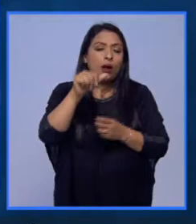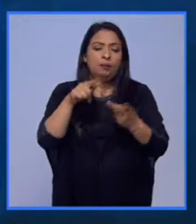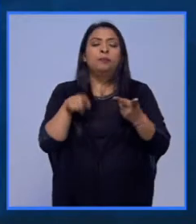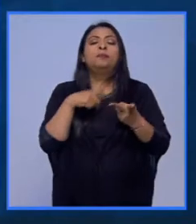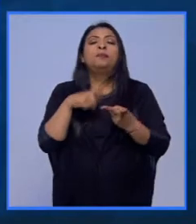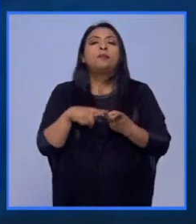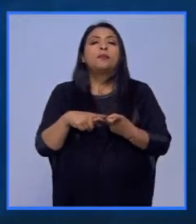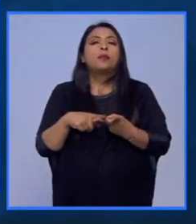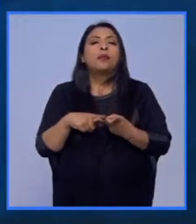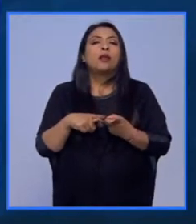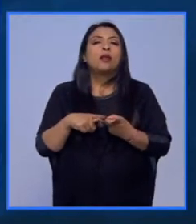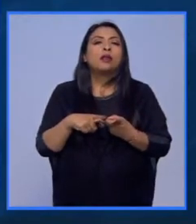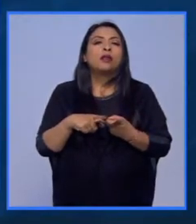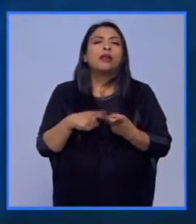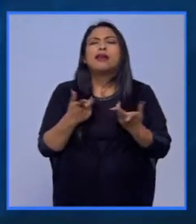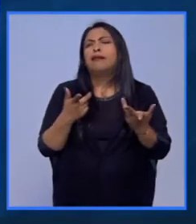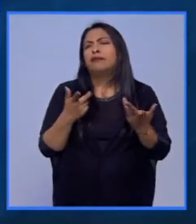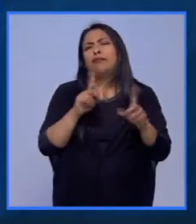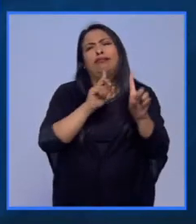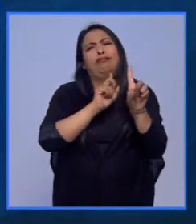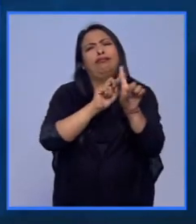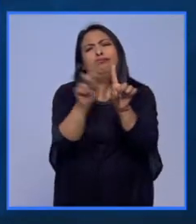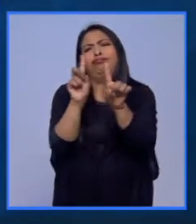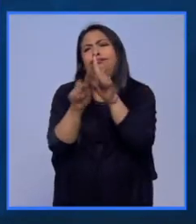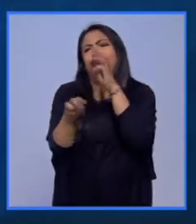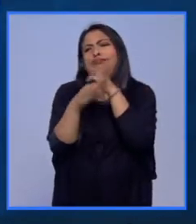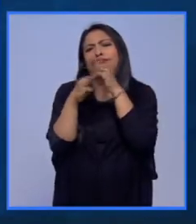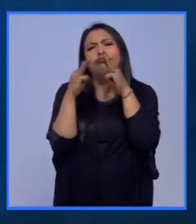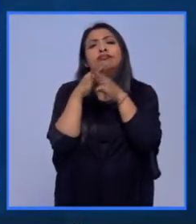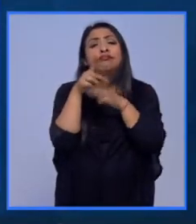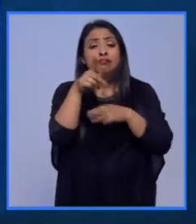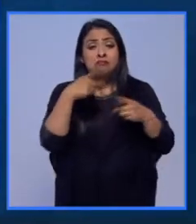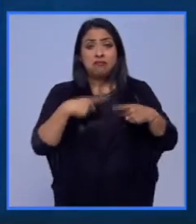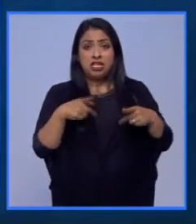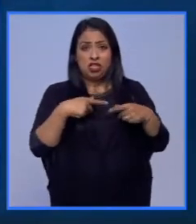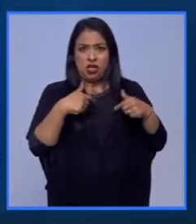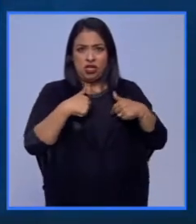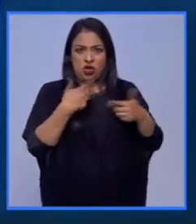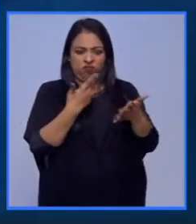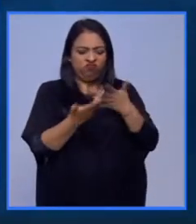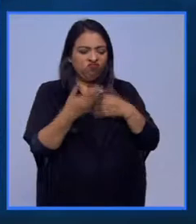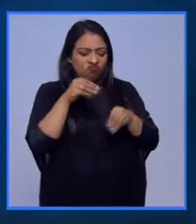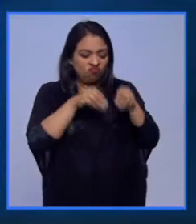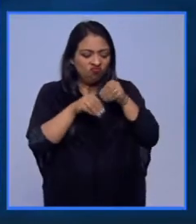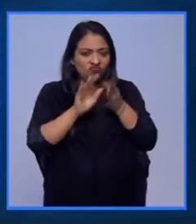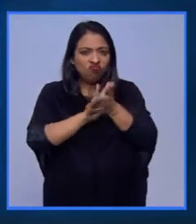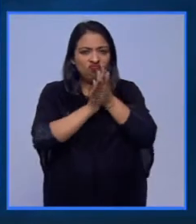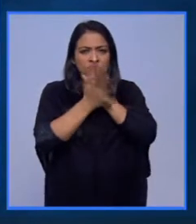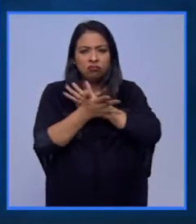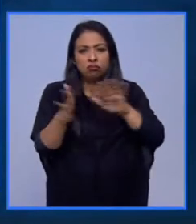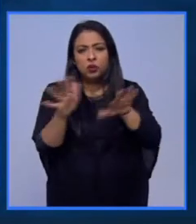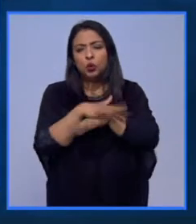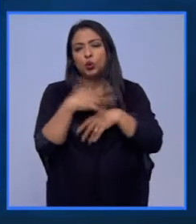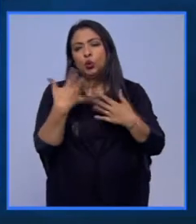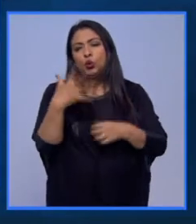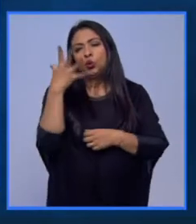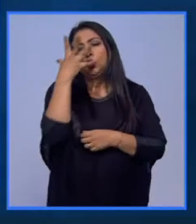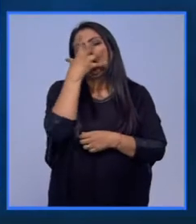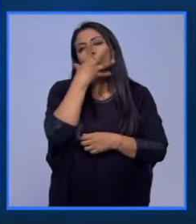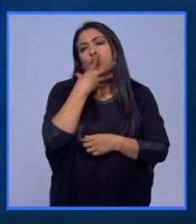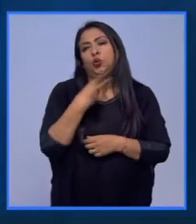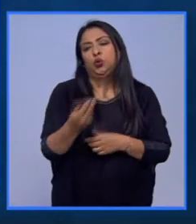hechos con de lo que haya, el artesano lo agarra y lo convierte en una maravilla. Bueno,